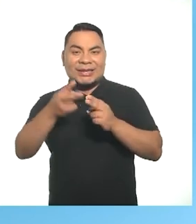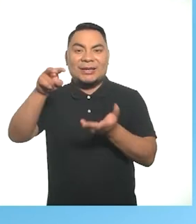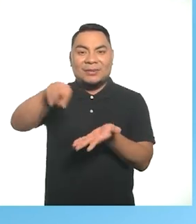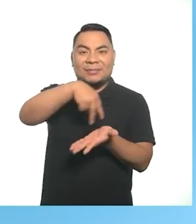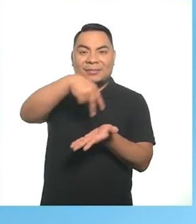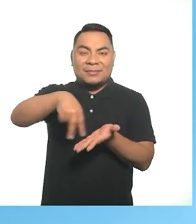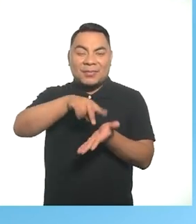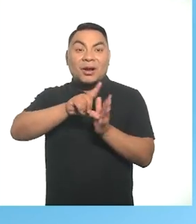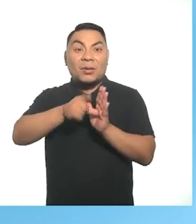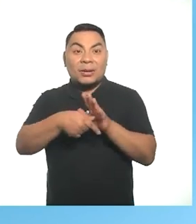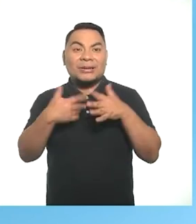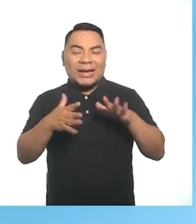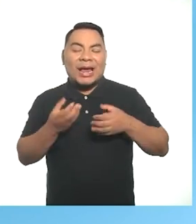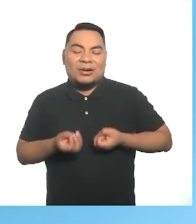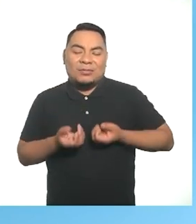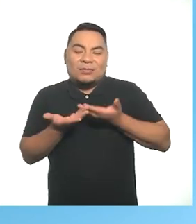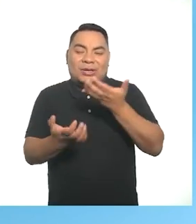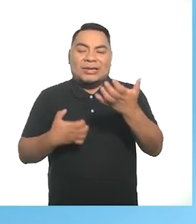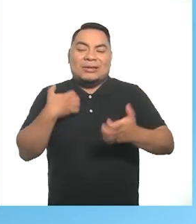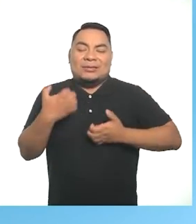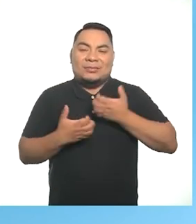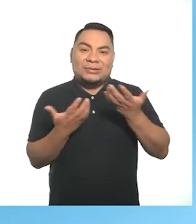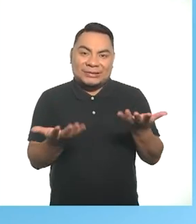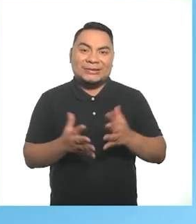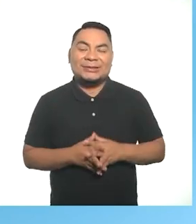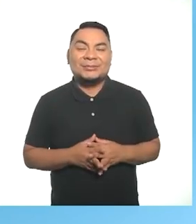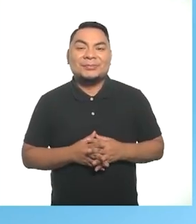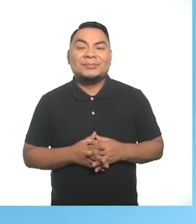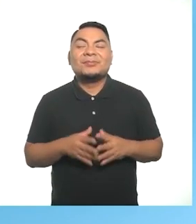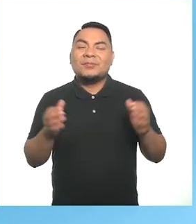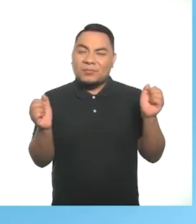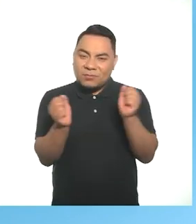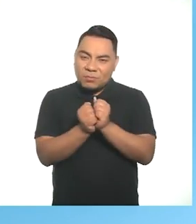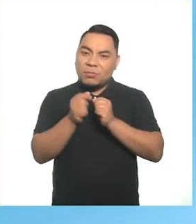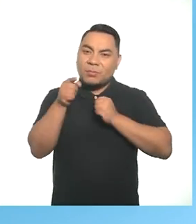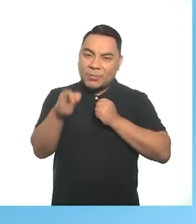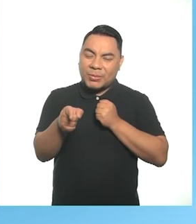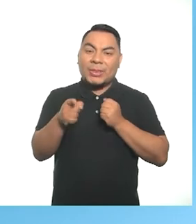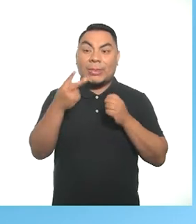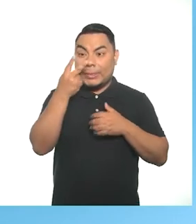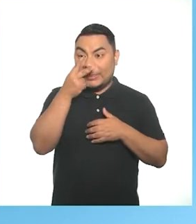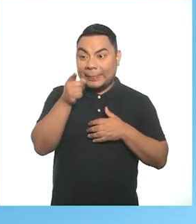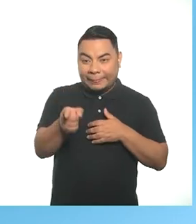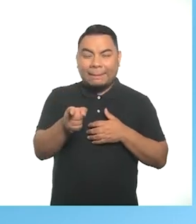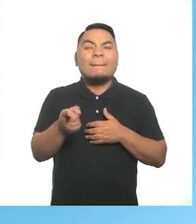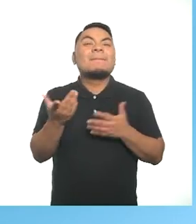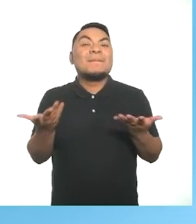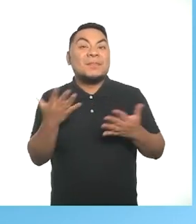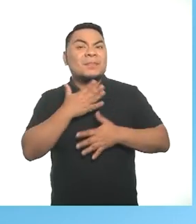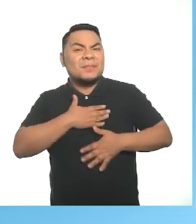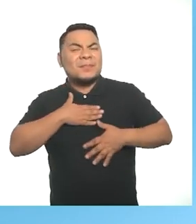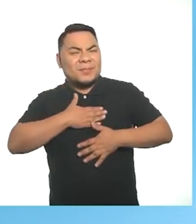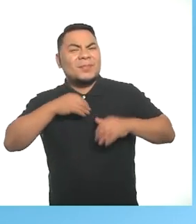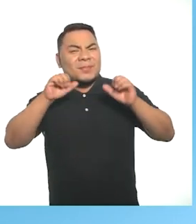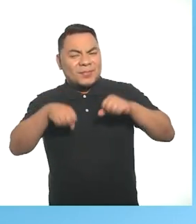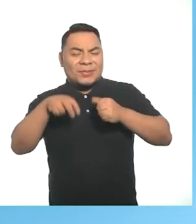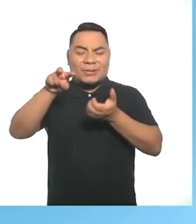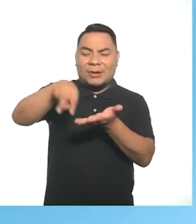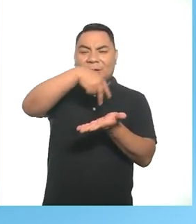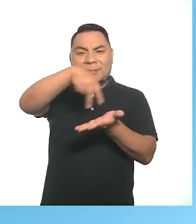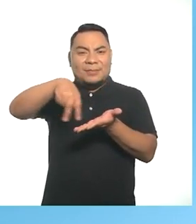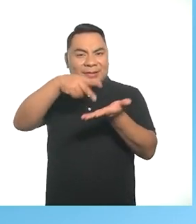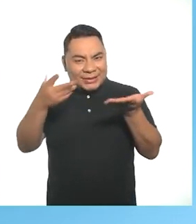en el baile y logre expresar sus emociones. Acompáñenle para que vea que es